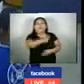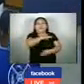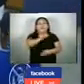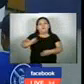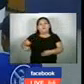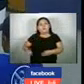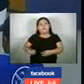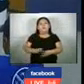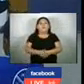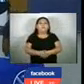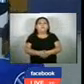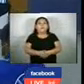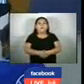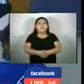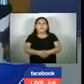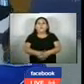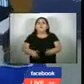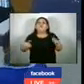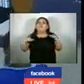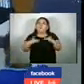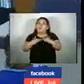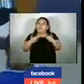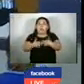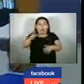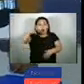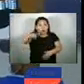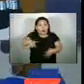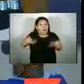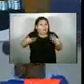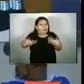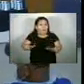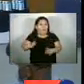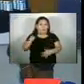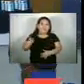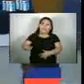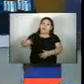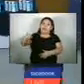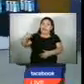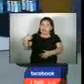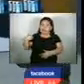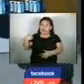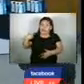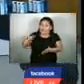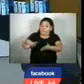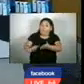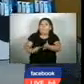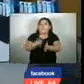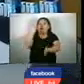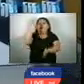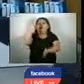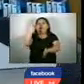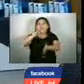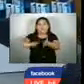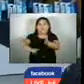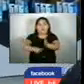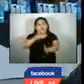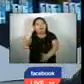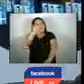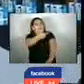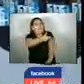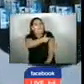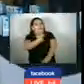salvadoreño. Además, también a un año de que se cumpla con la primera persona vacunada